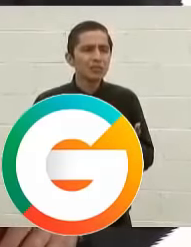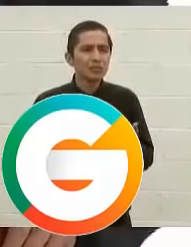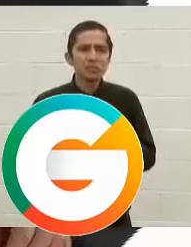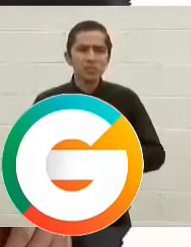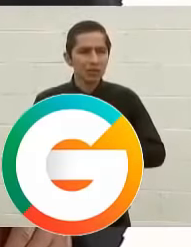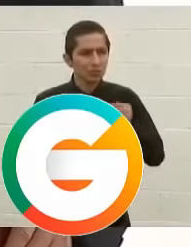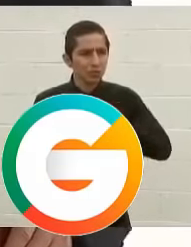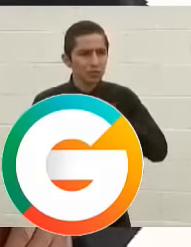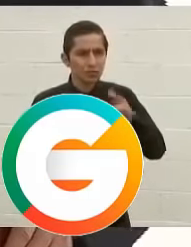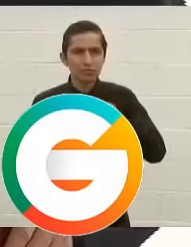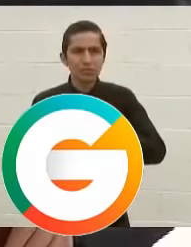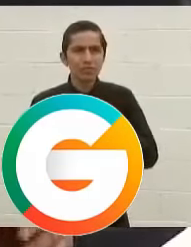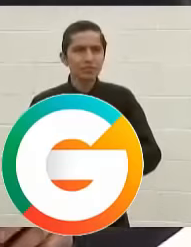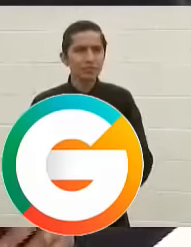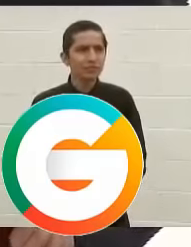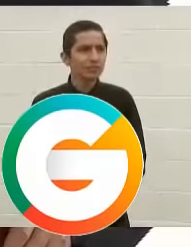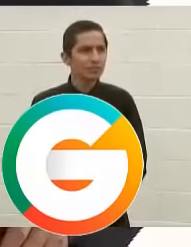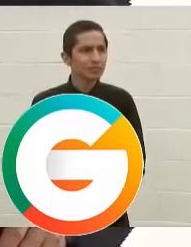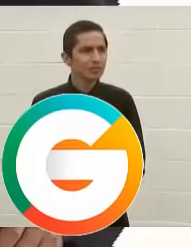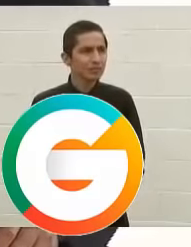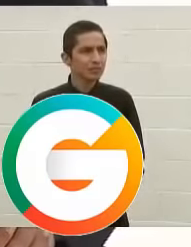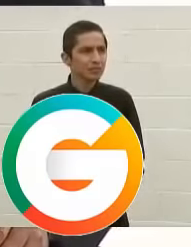gobernador. Gracias.